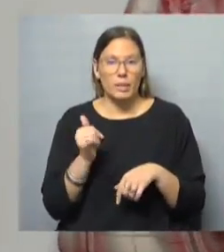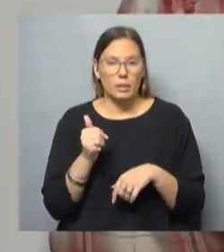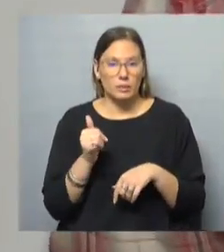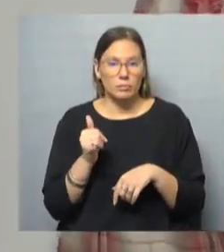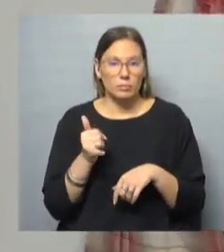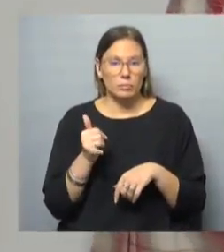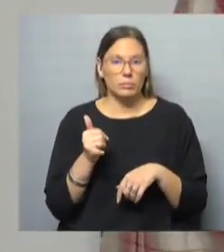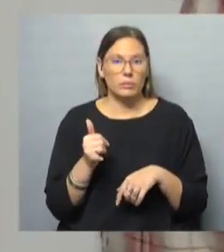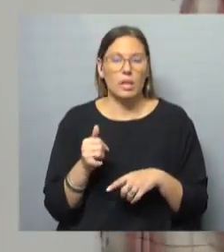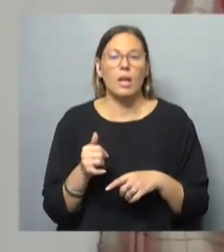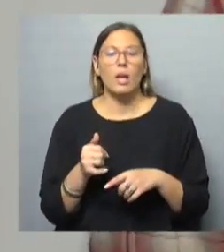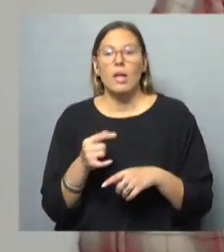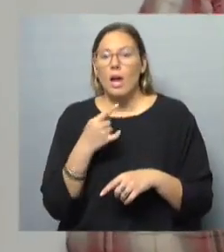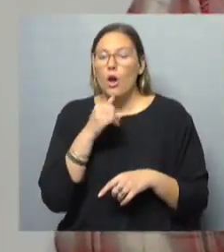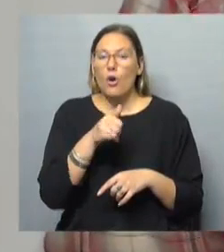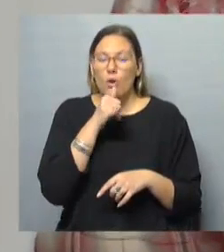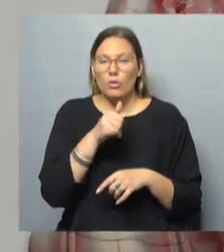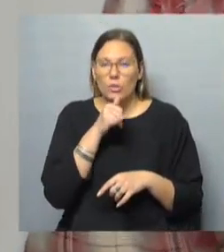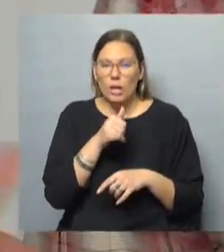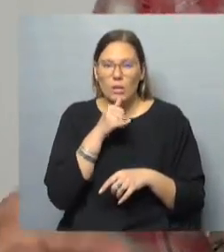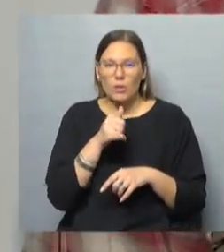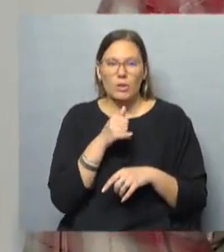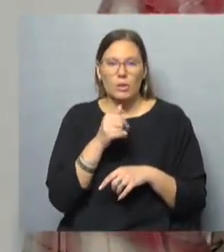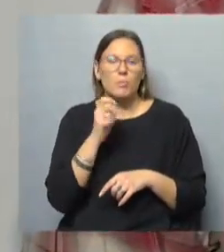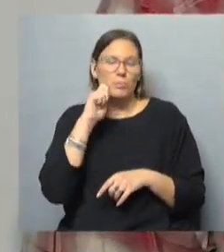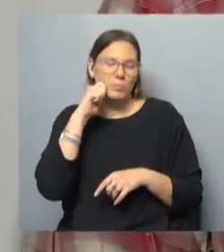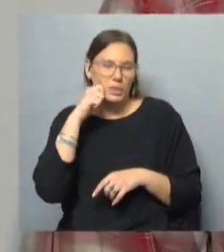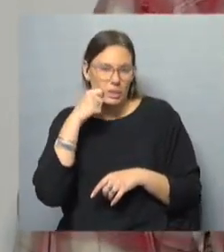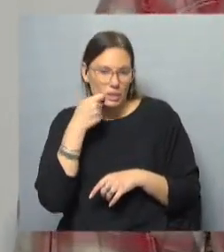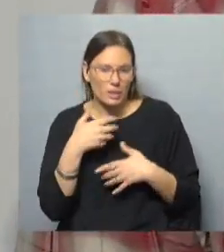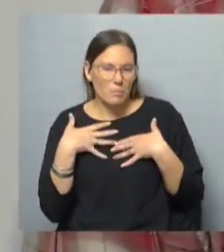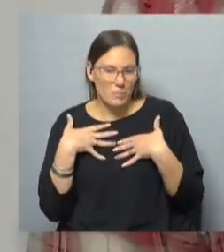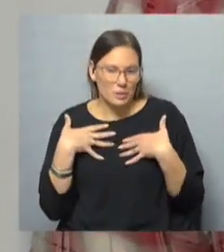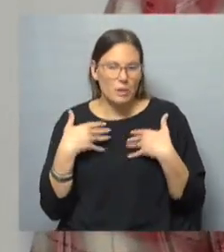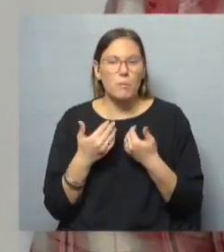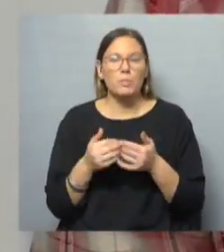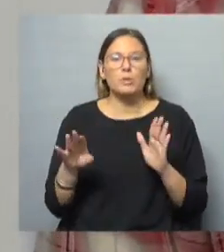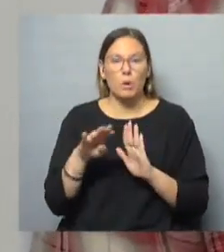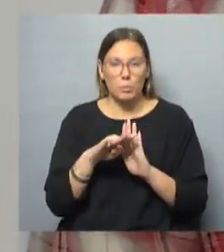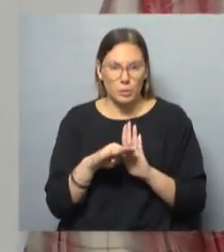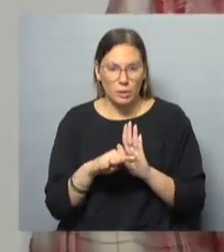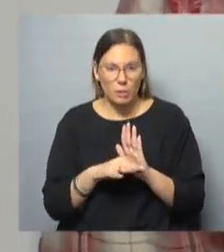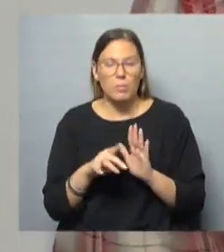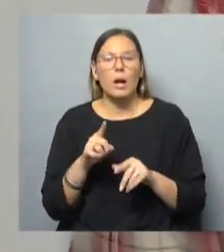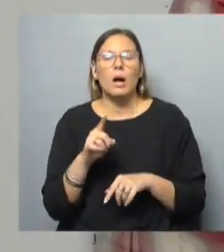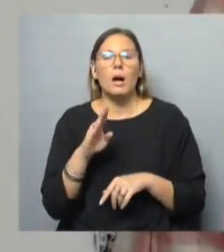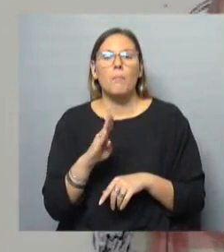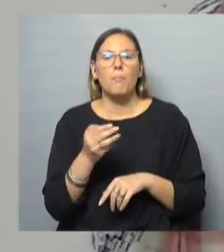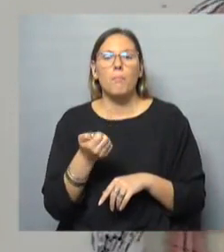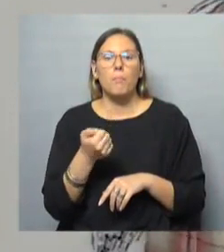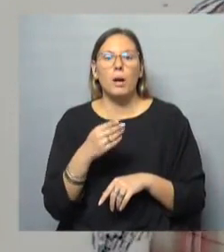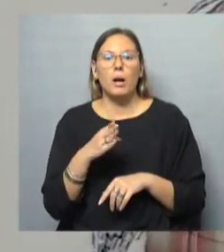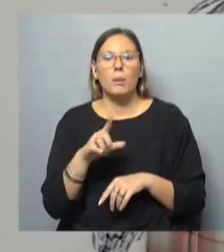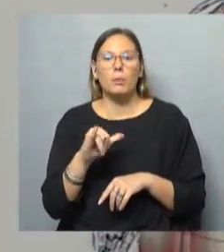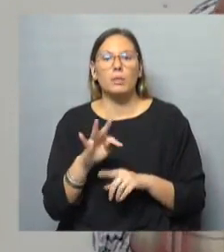ustedes, bueno, hicieron la introducción de manera súper cálida y emotiva cuando empezó el programa. Pablito también hablando de la gran figura, el